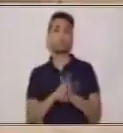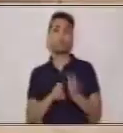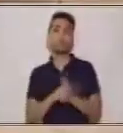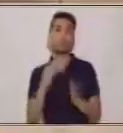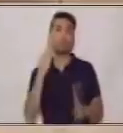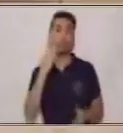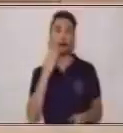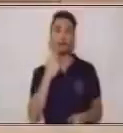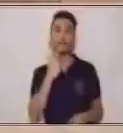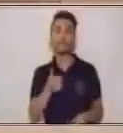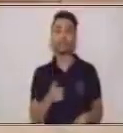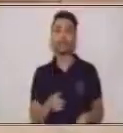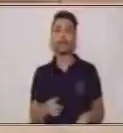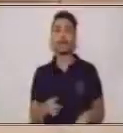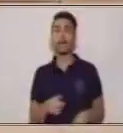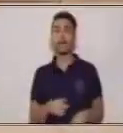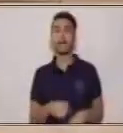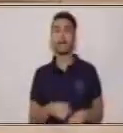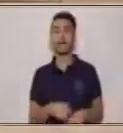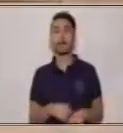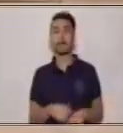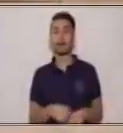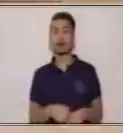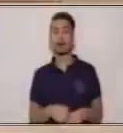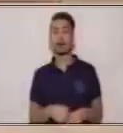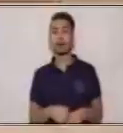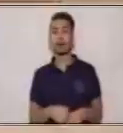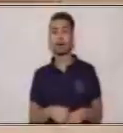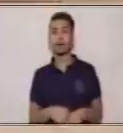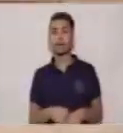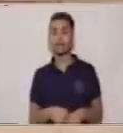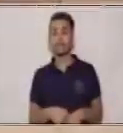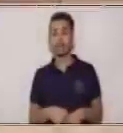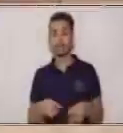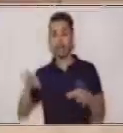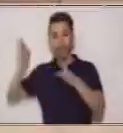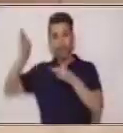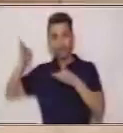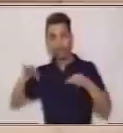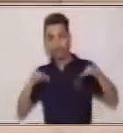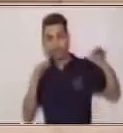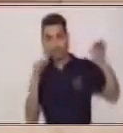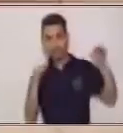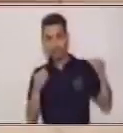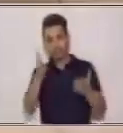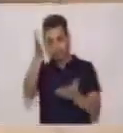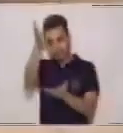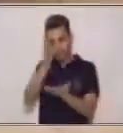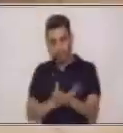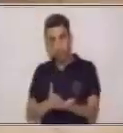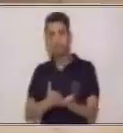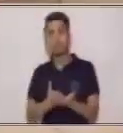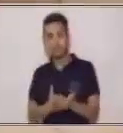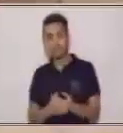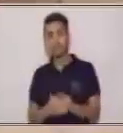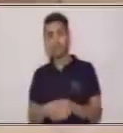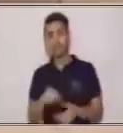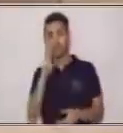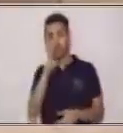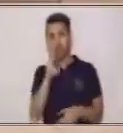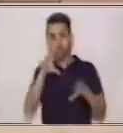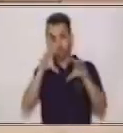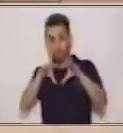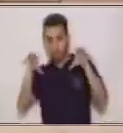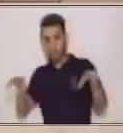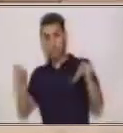vamos a cortar una sandía en dos partes iguales. Entonces tú sabes que cada parte se llama un medio, un medio. ¿Cuántos